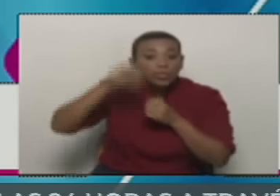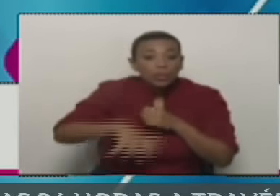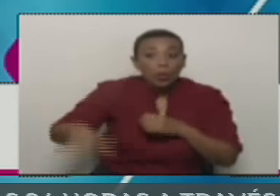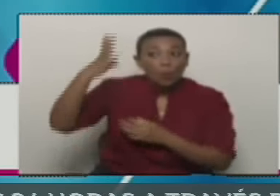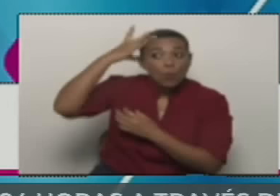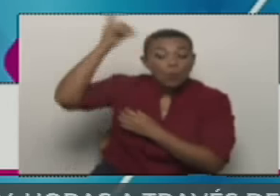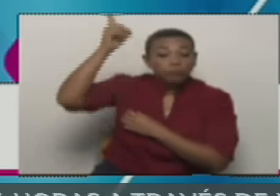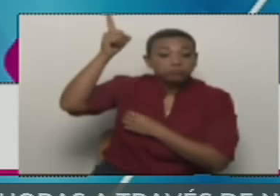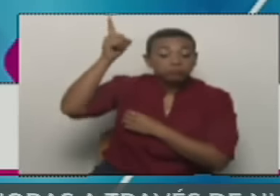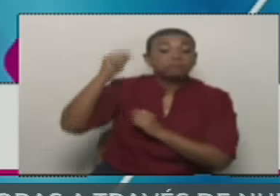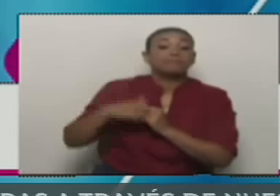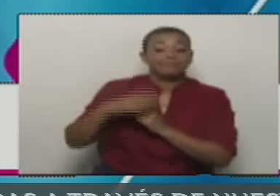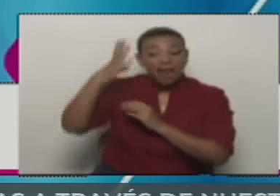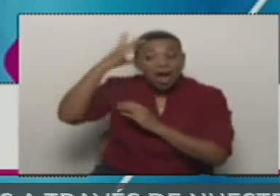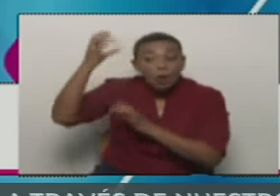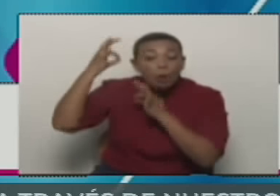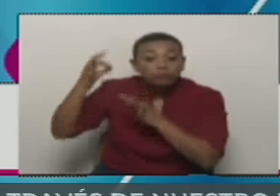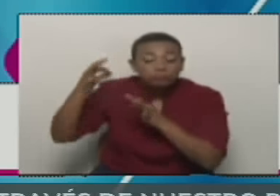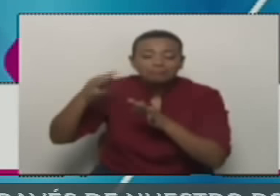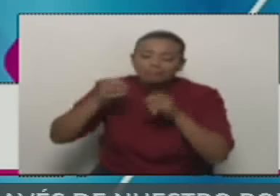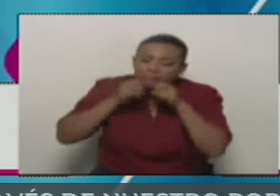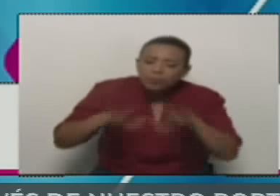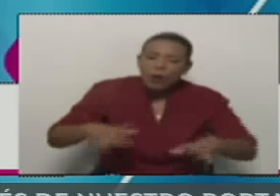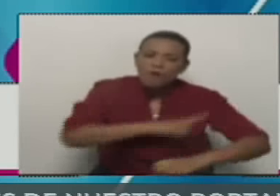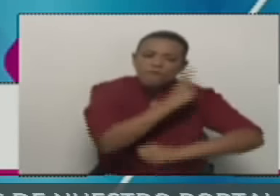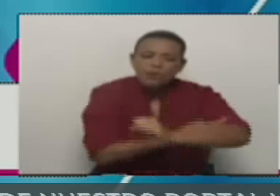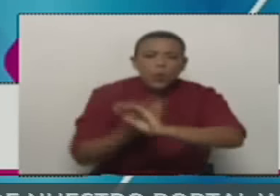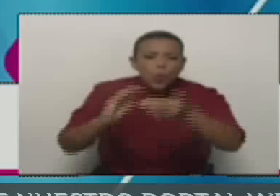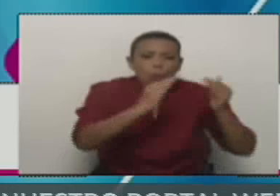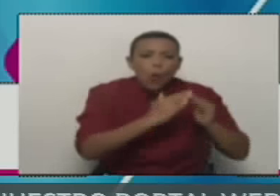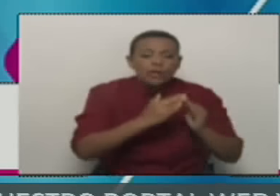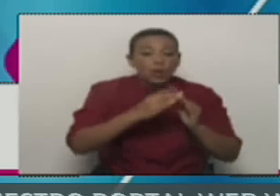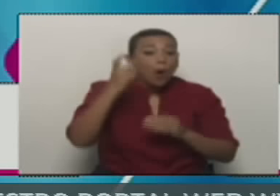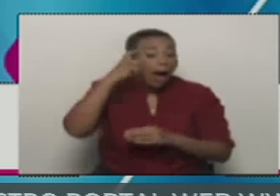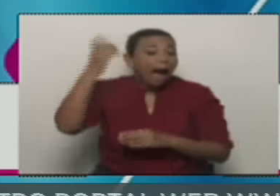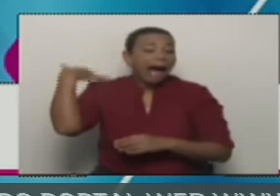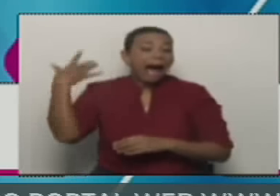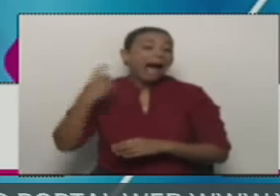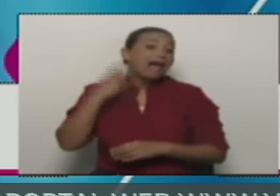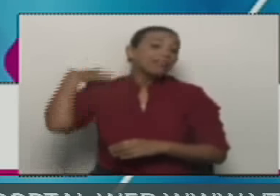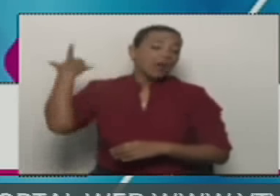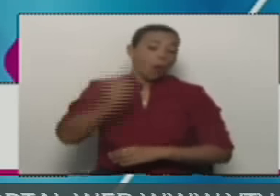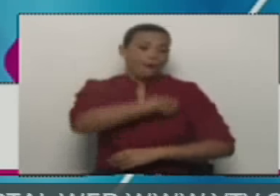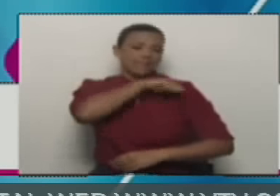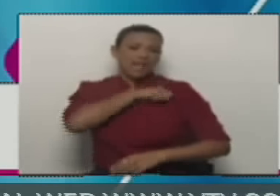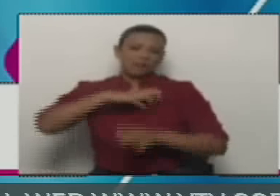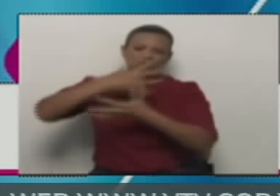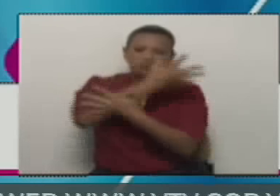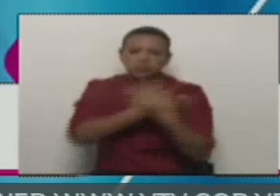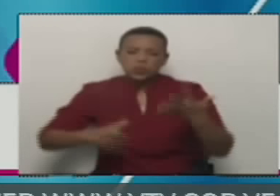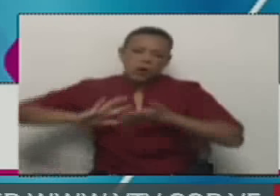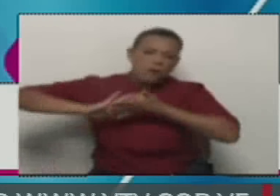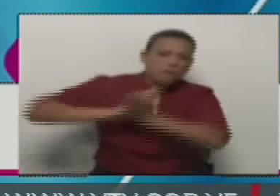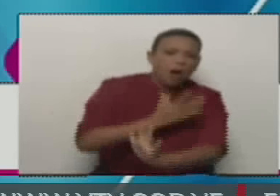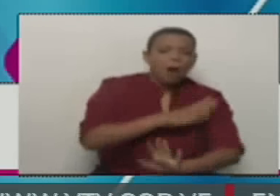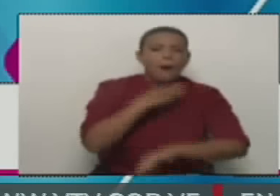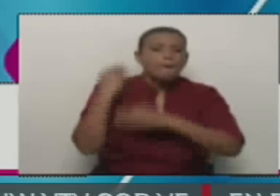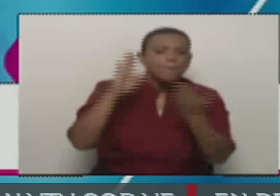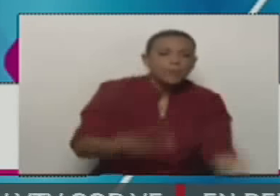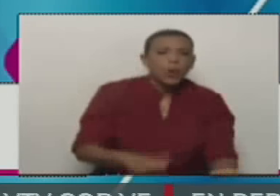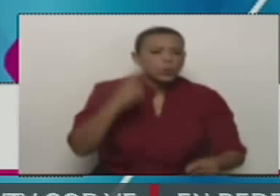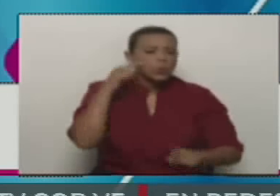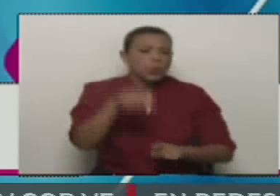lugar, porque es la fuerza originaria de los pueblos que fueron masacrados por el Imperio Español, genocida. Genocida,